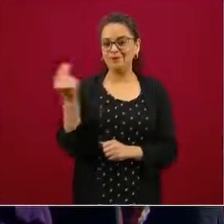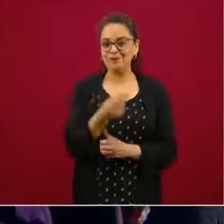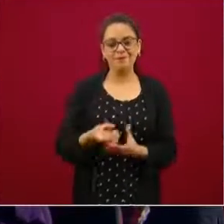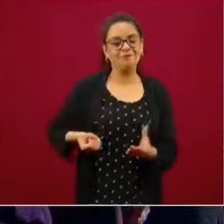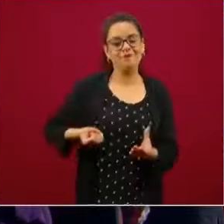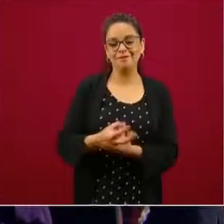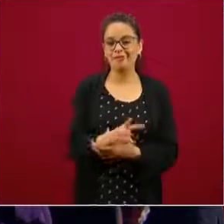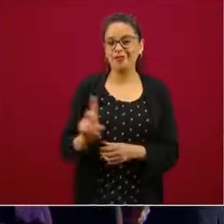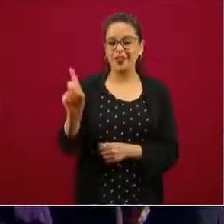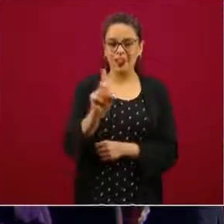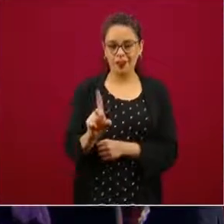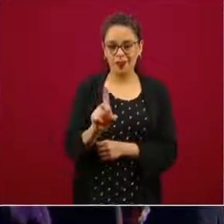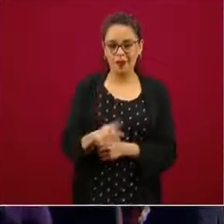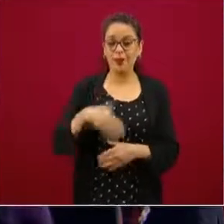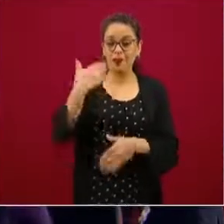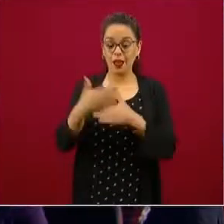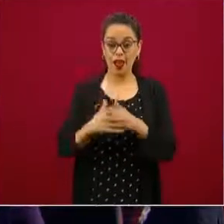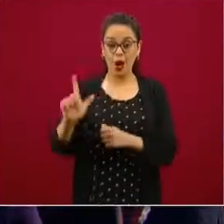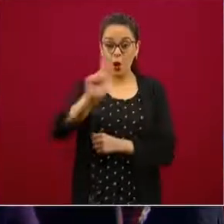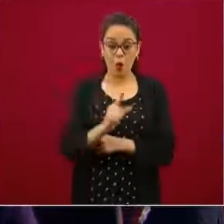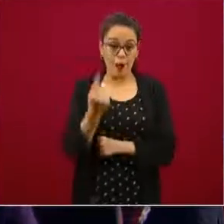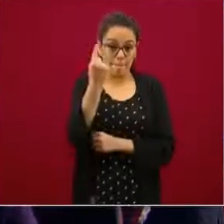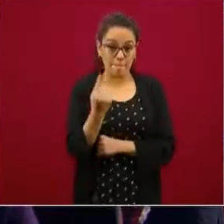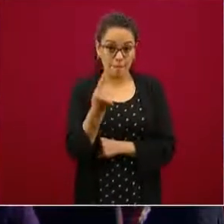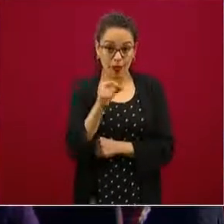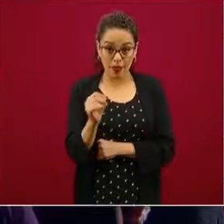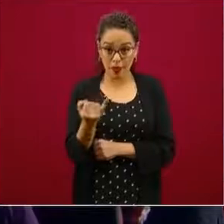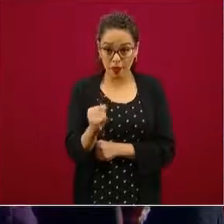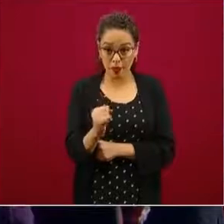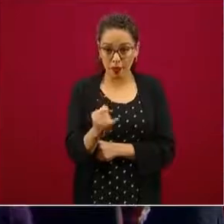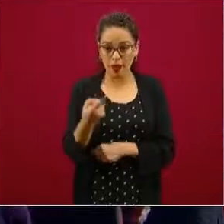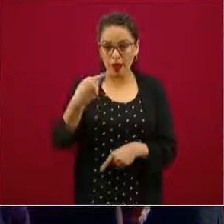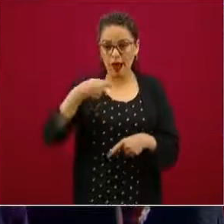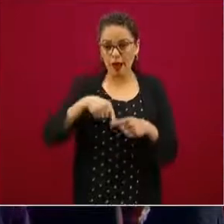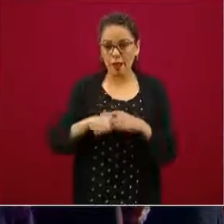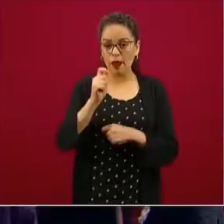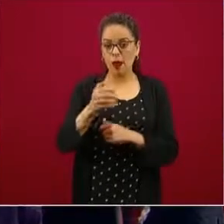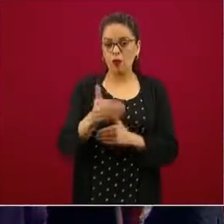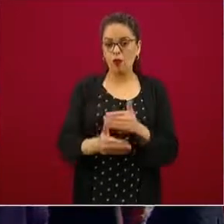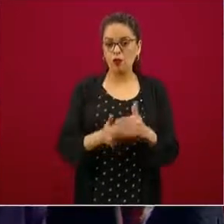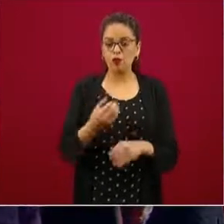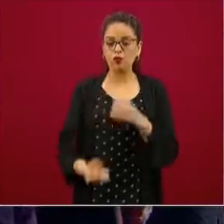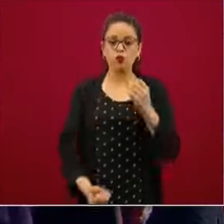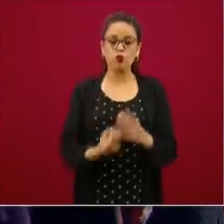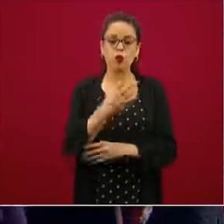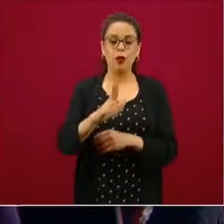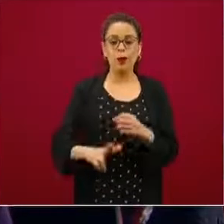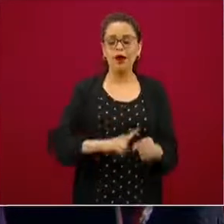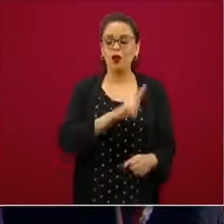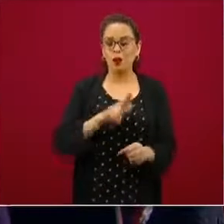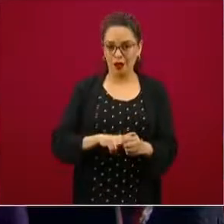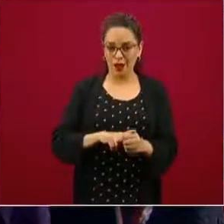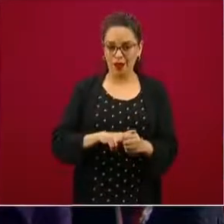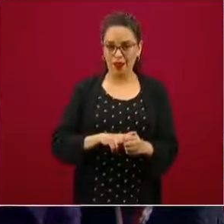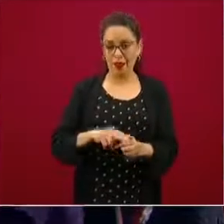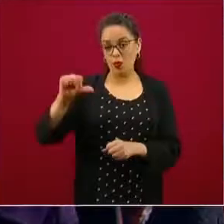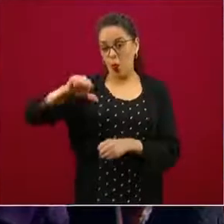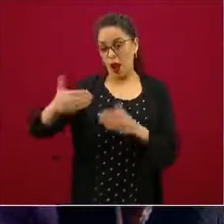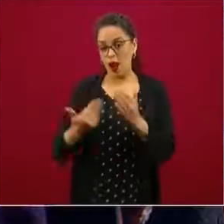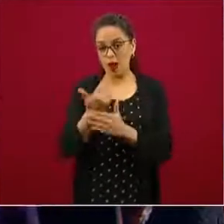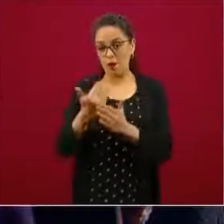Y el lunes primero, inicia el proceso de la nueva normalidad, que como decíamos esta